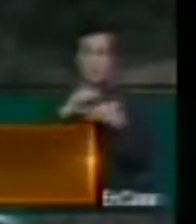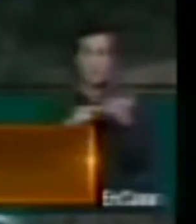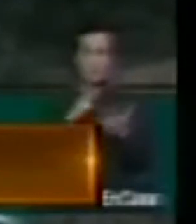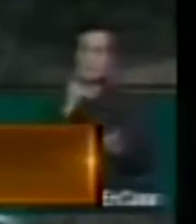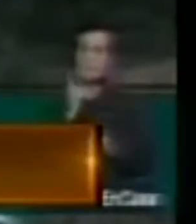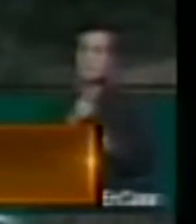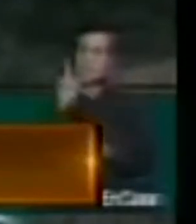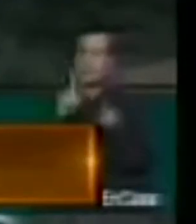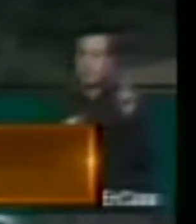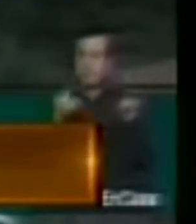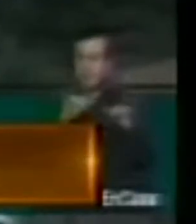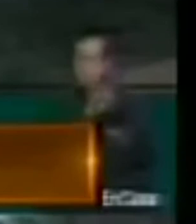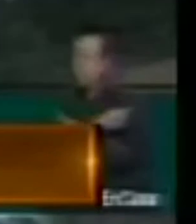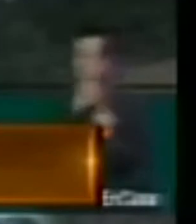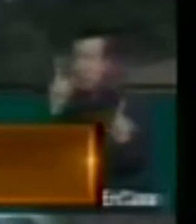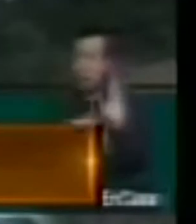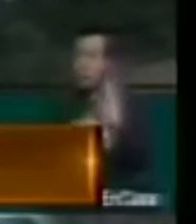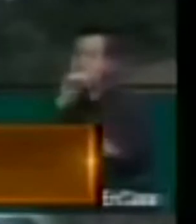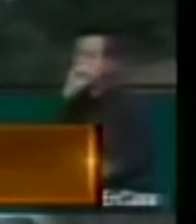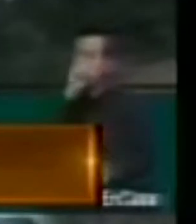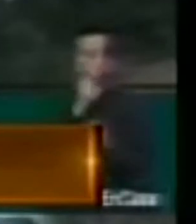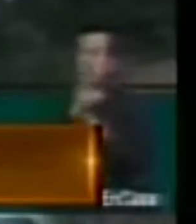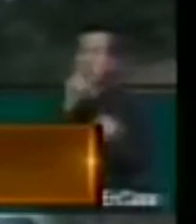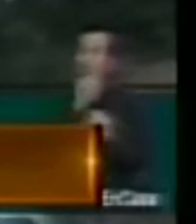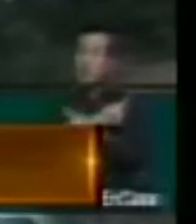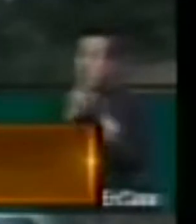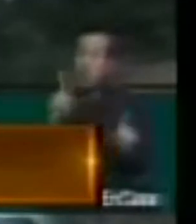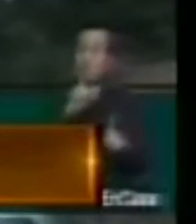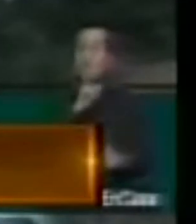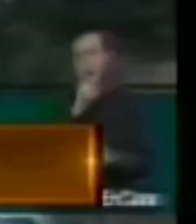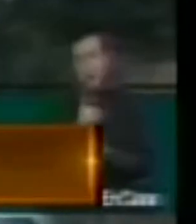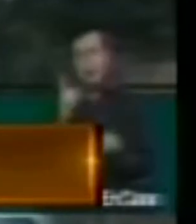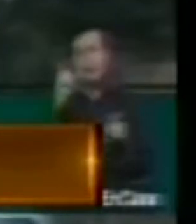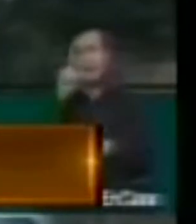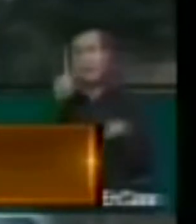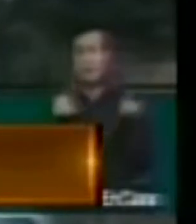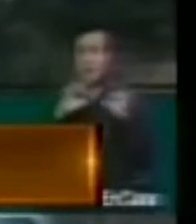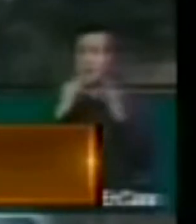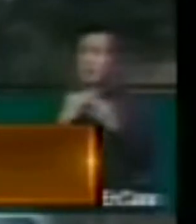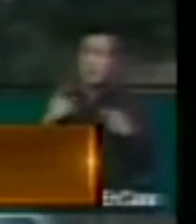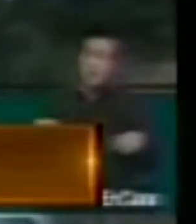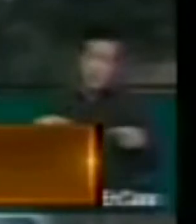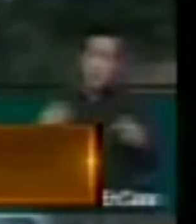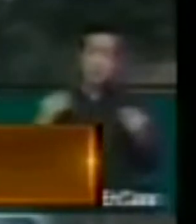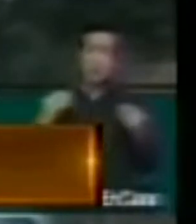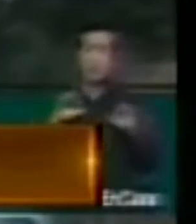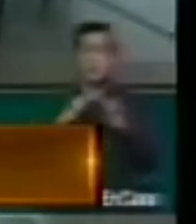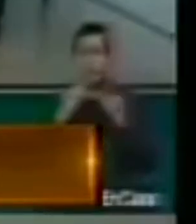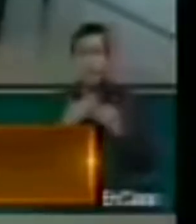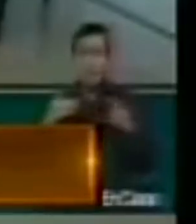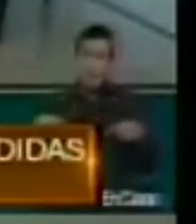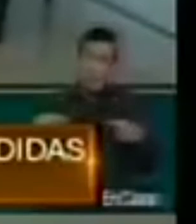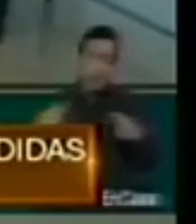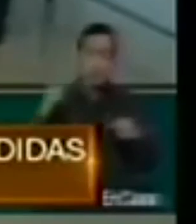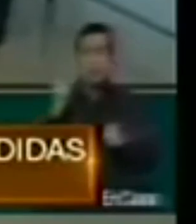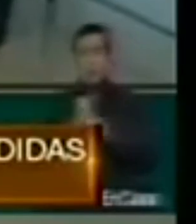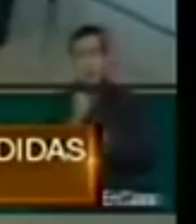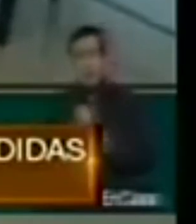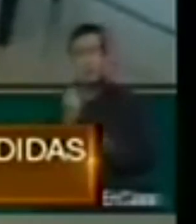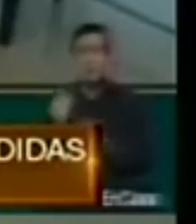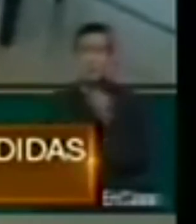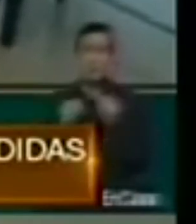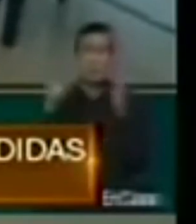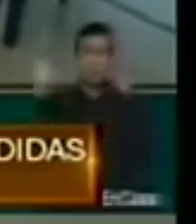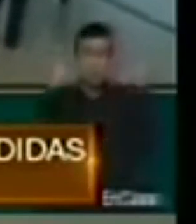que ciertas cosas sigan operando. Sabemos que va a ser difícil. Hay familias que viven del día a día, muchas en el Ecuador, millones. Estamos